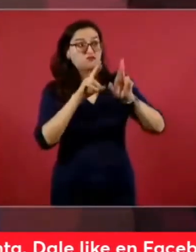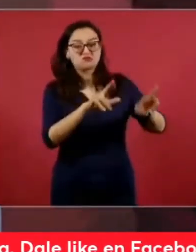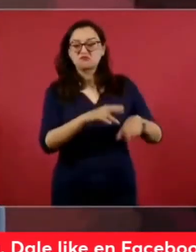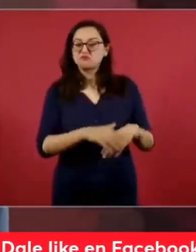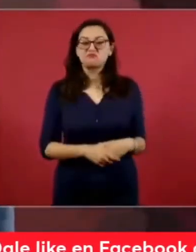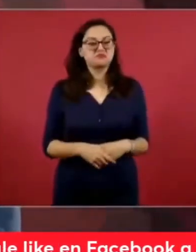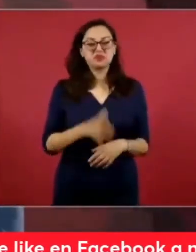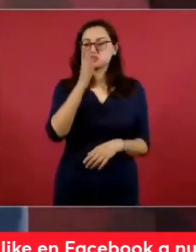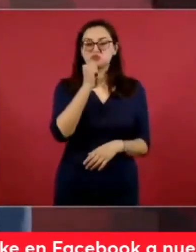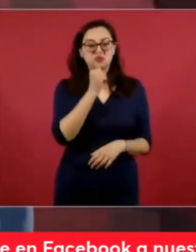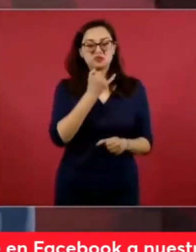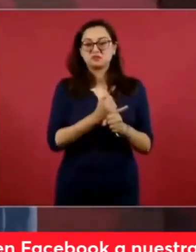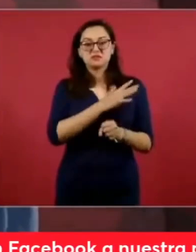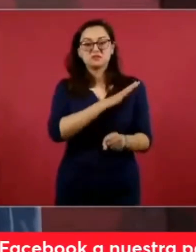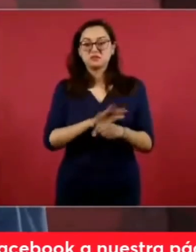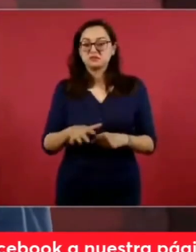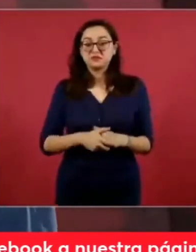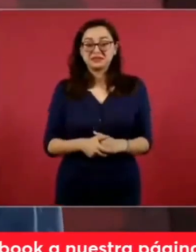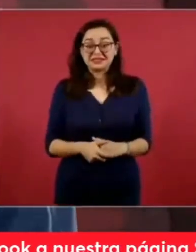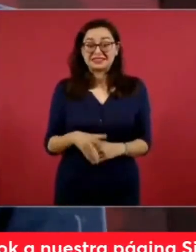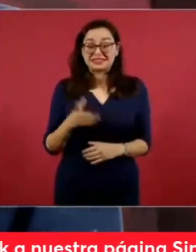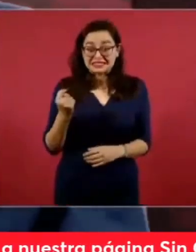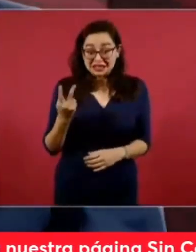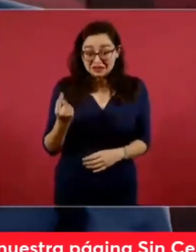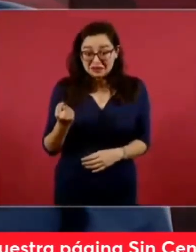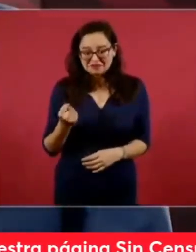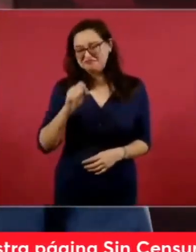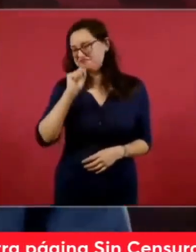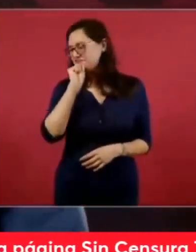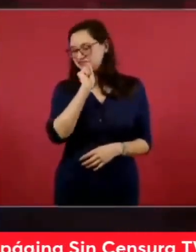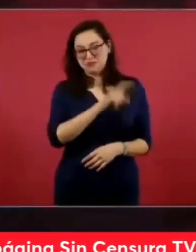Y antes no lo olvidemos.